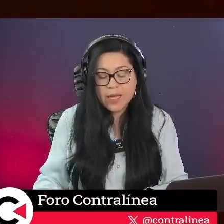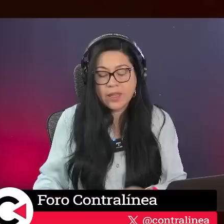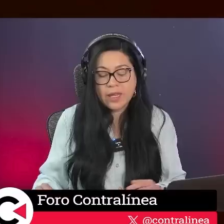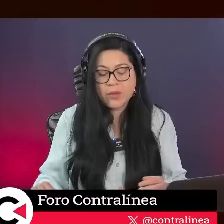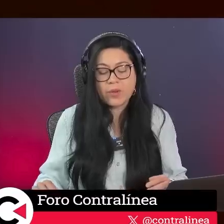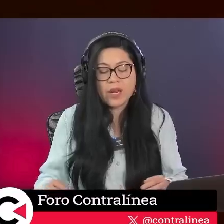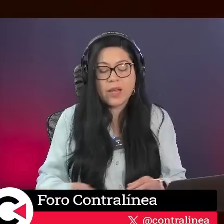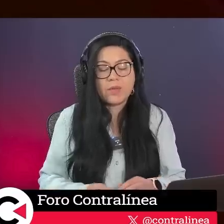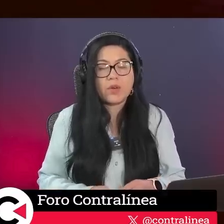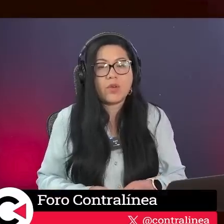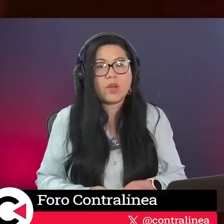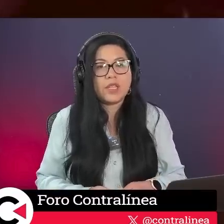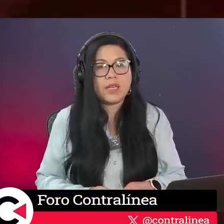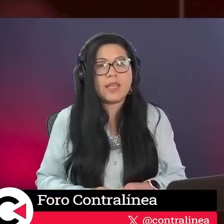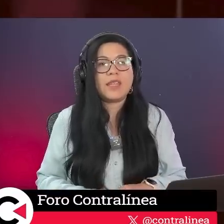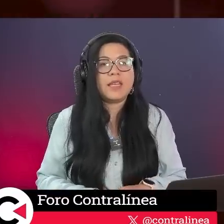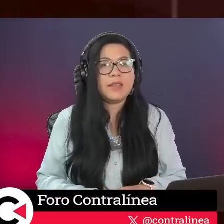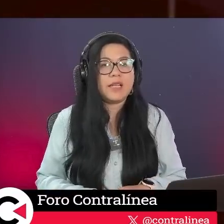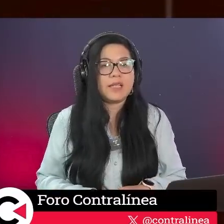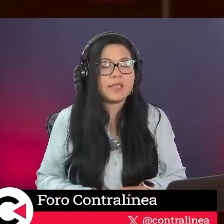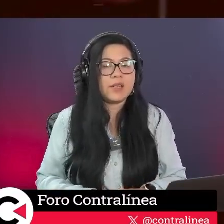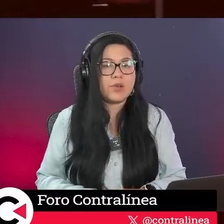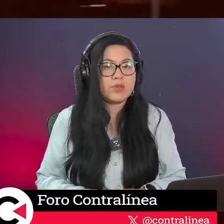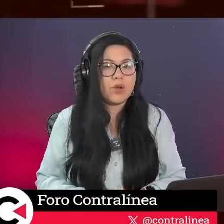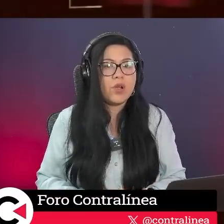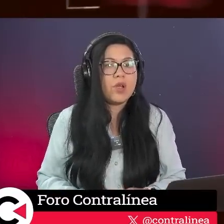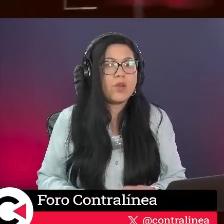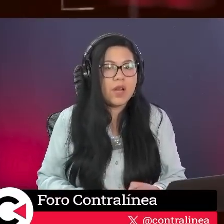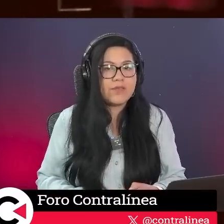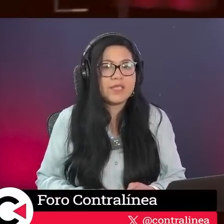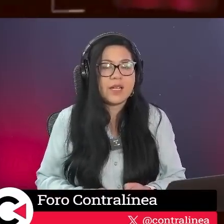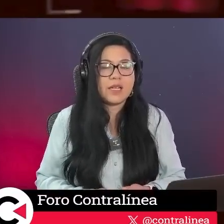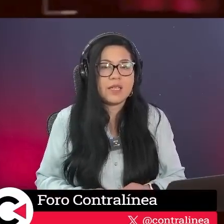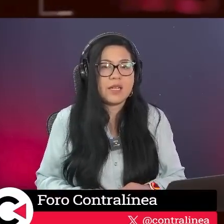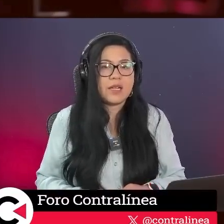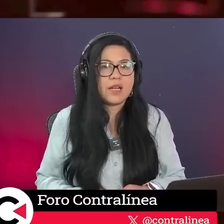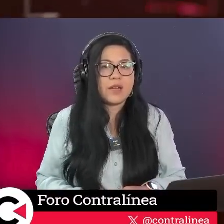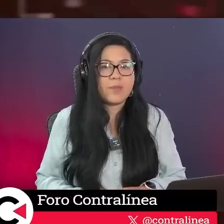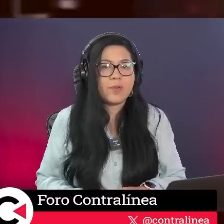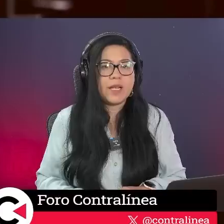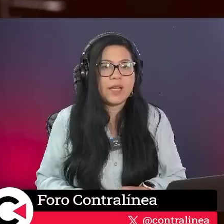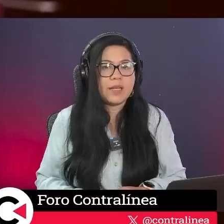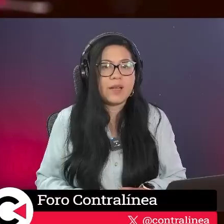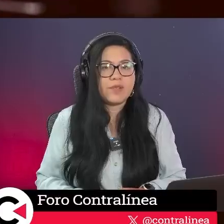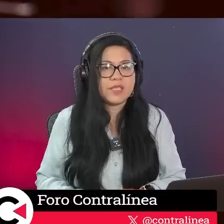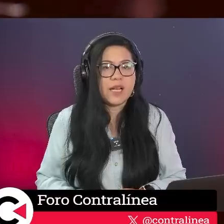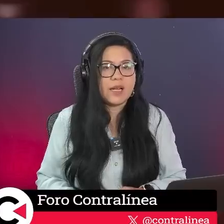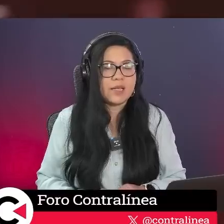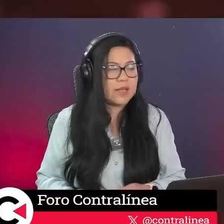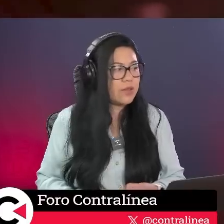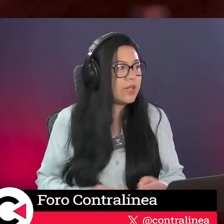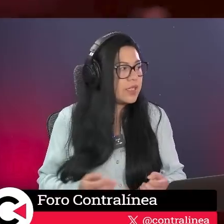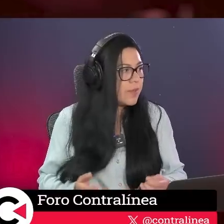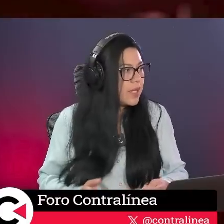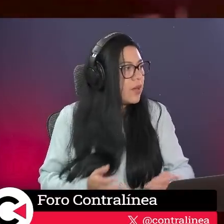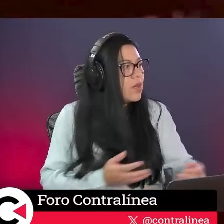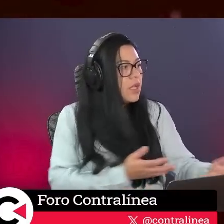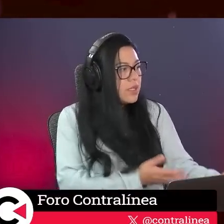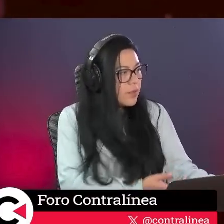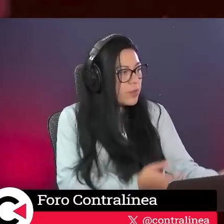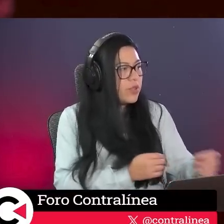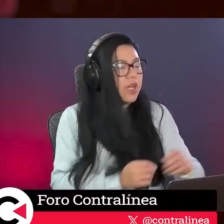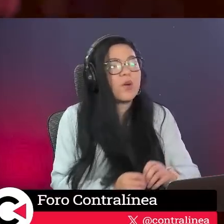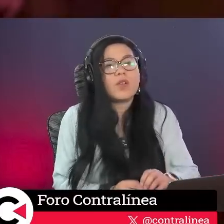Ella habla de una labor coordinada de inteligencia, incluso con la Fiscalía General de la República. Ya el fiscal Alejandro Gertz